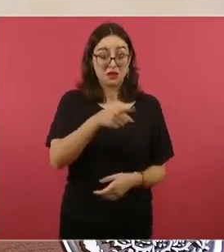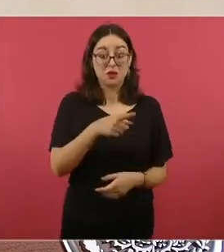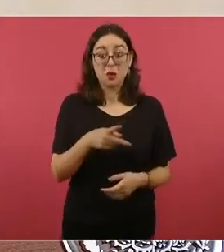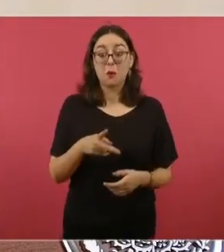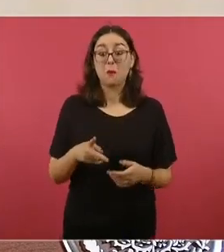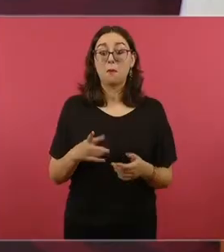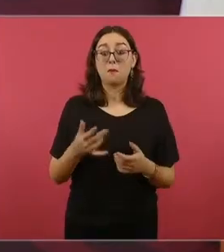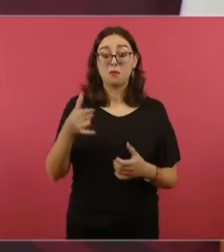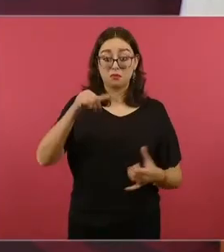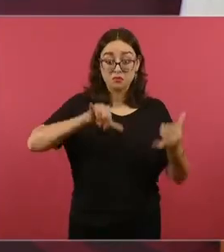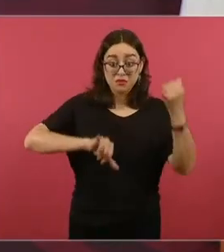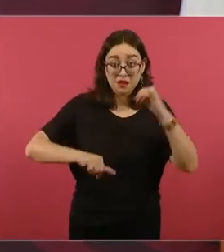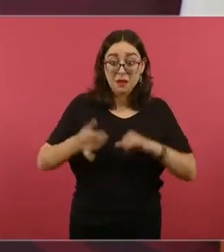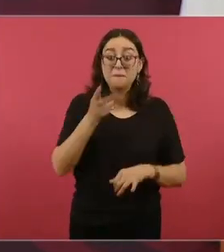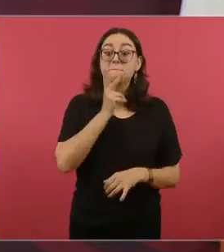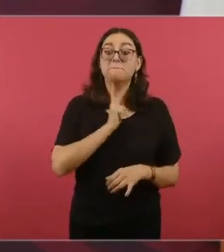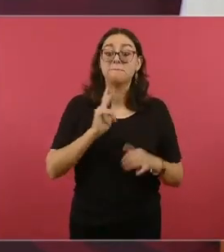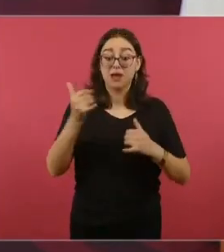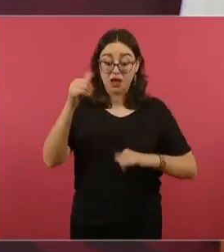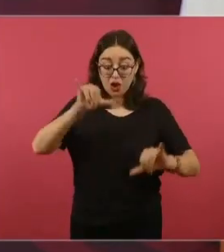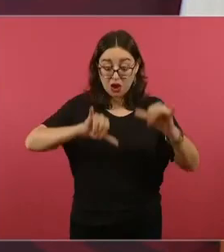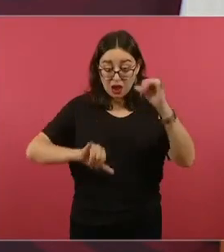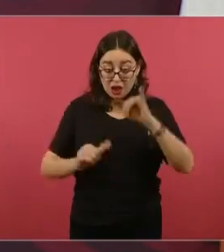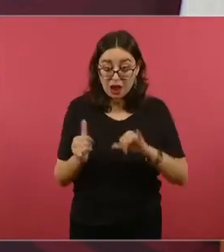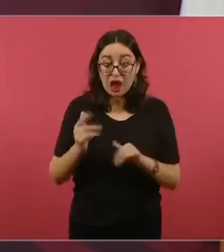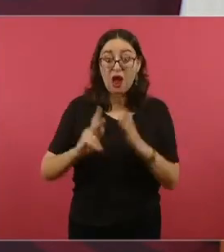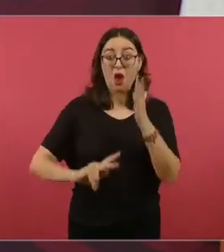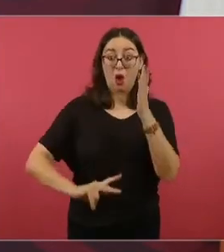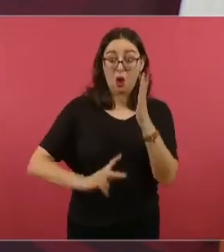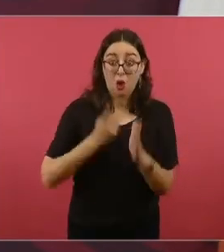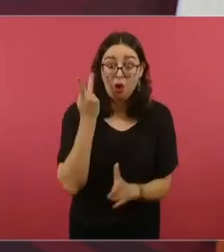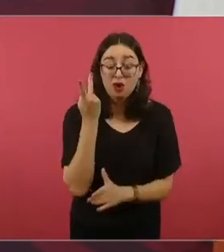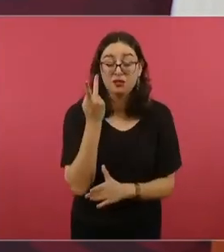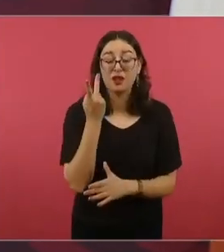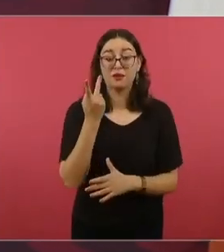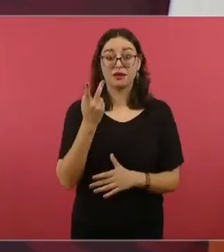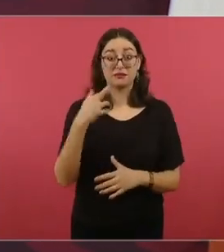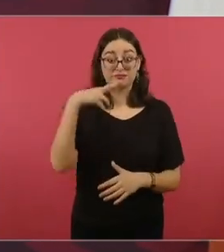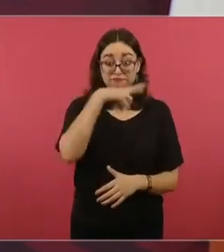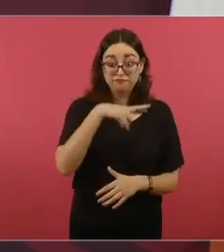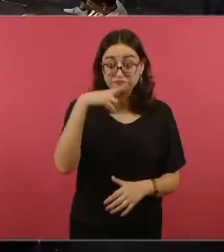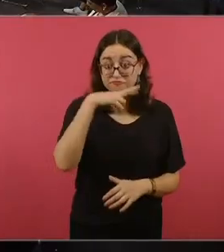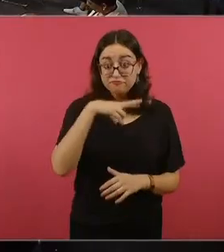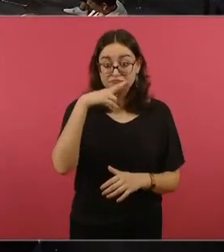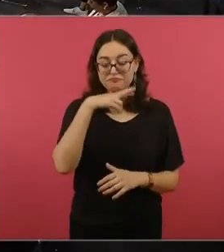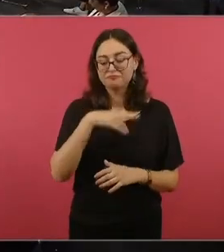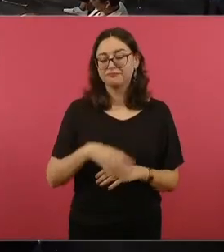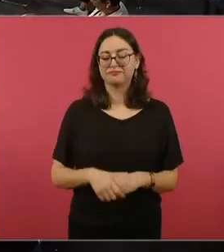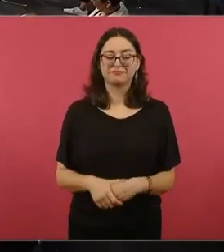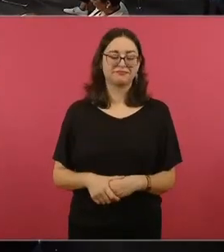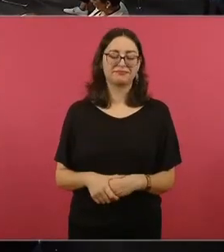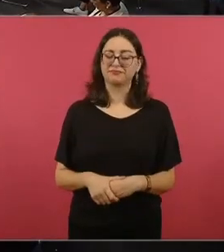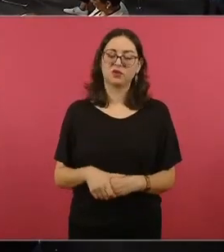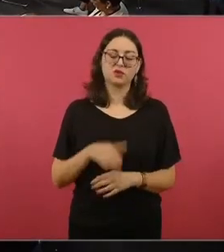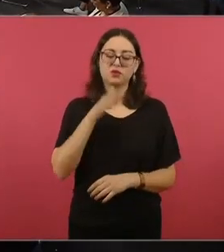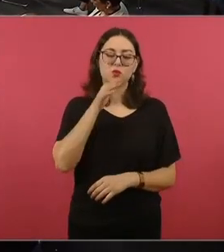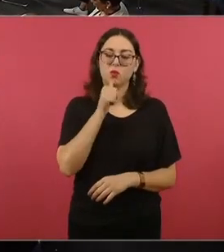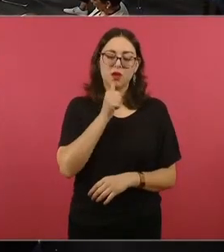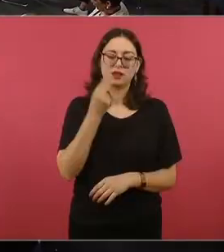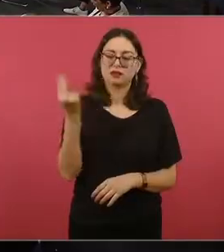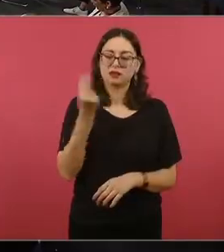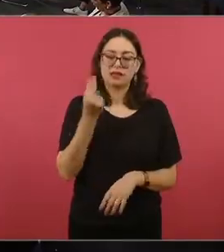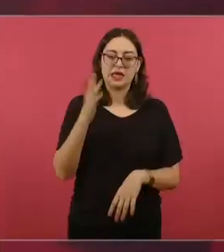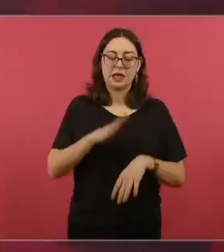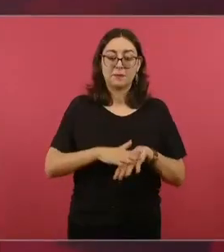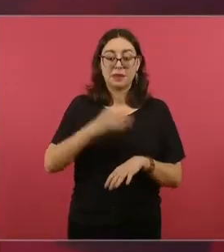que tiene futuro, porque nos convertimos de productores